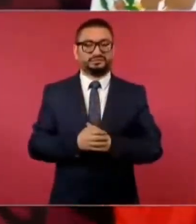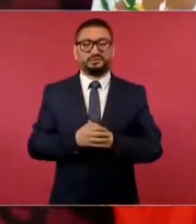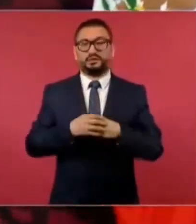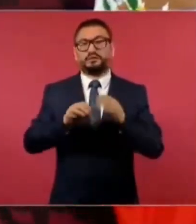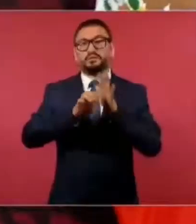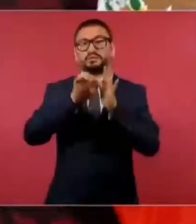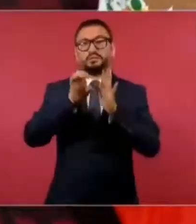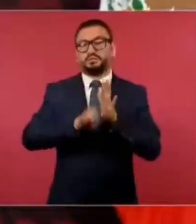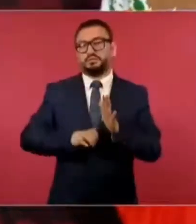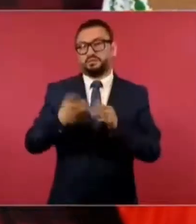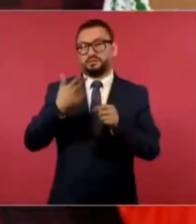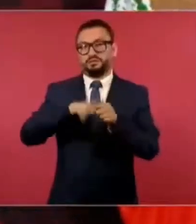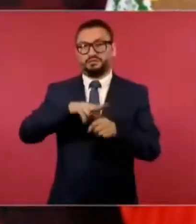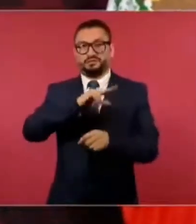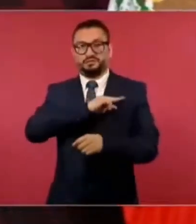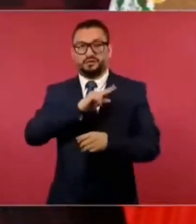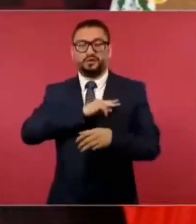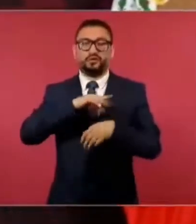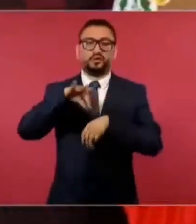particulares, farmacias.